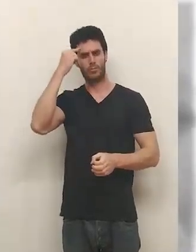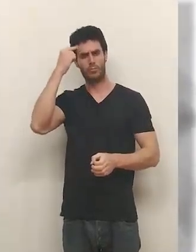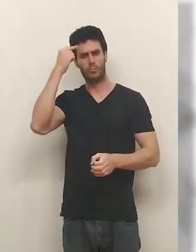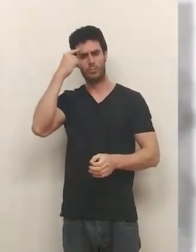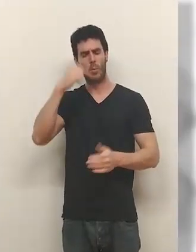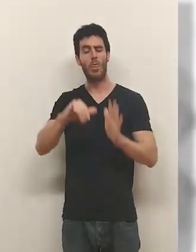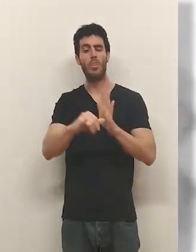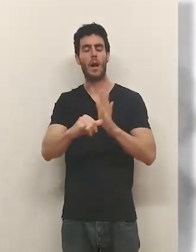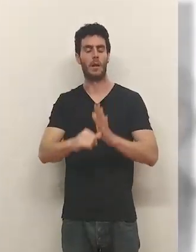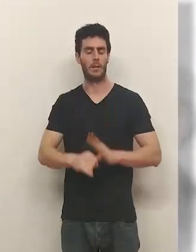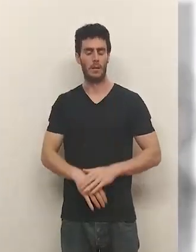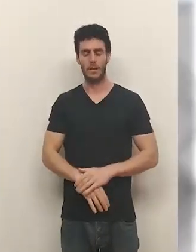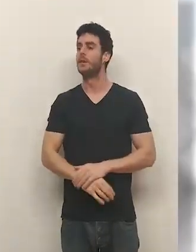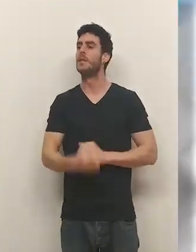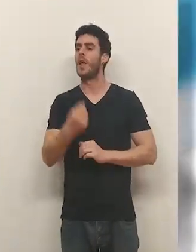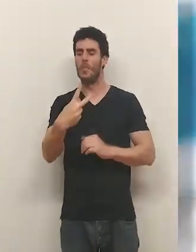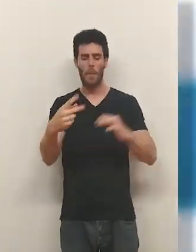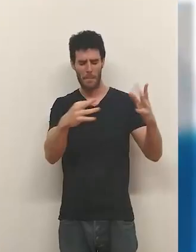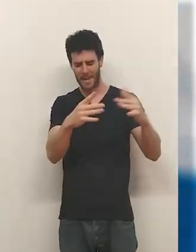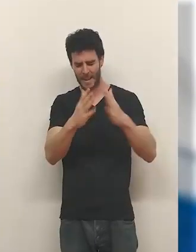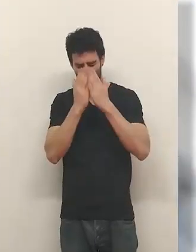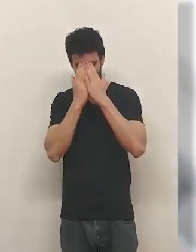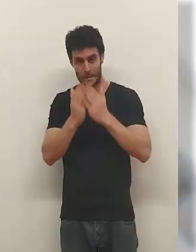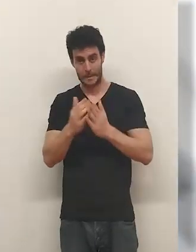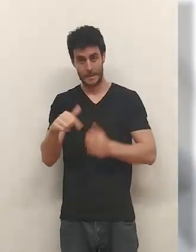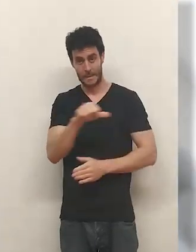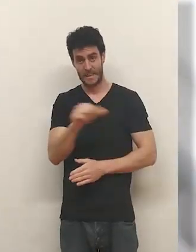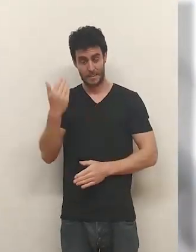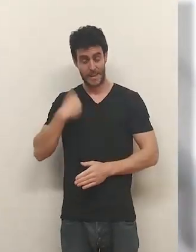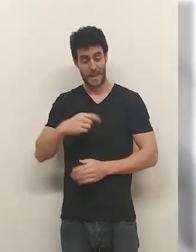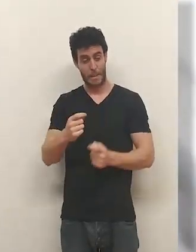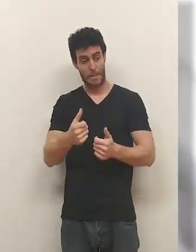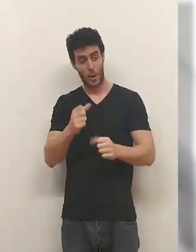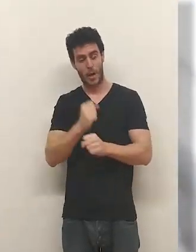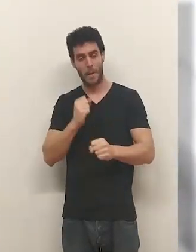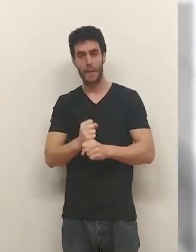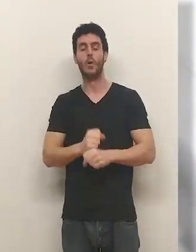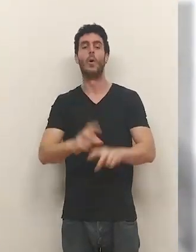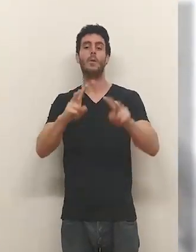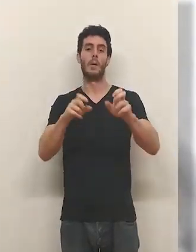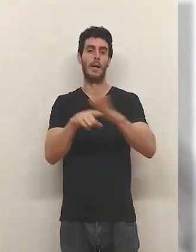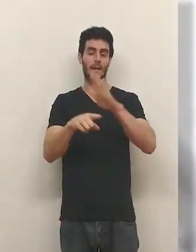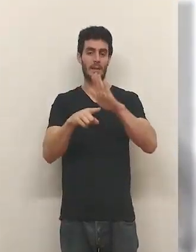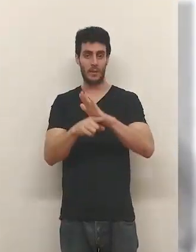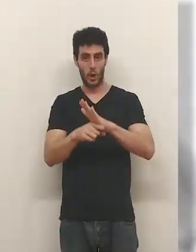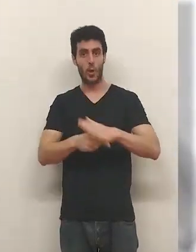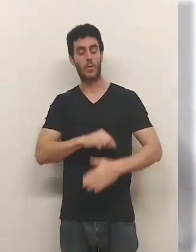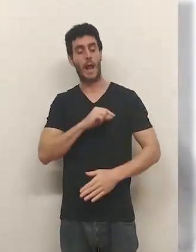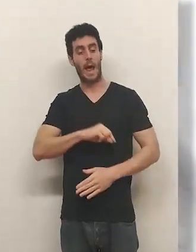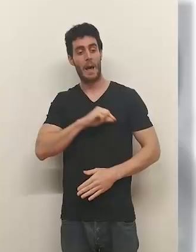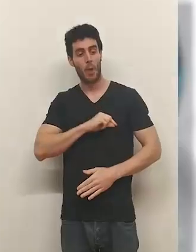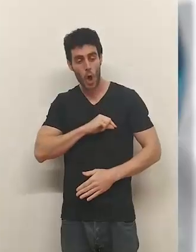cerquita. Sí, está a dos partidos, ya te digo que toda esta semana llevamos un poco trabajando el tema de la gestión de las